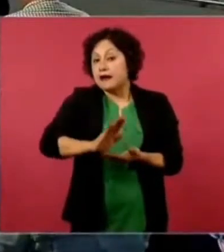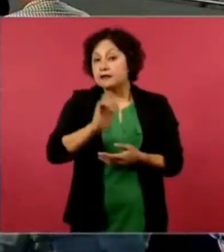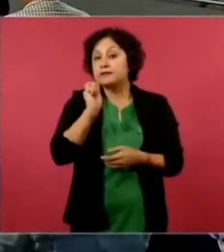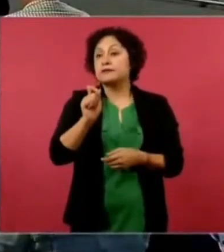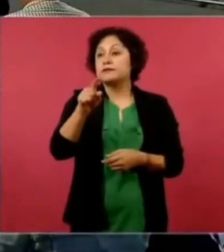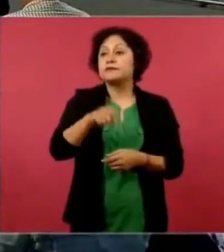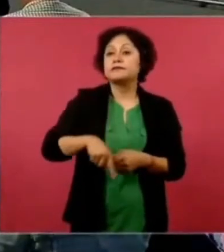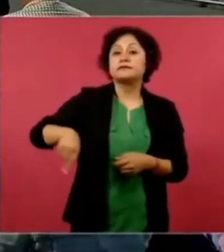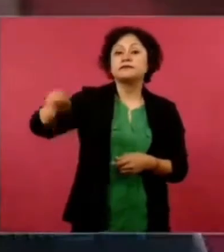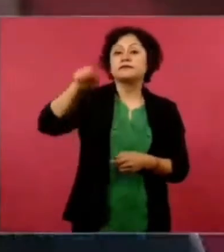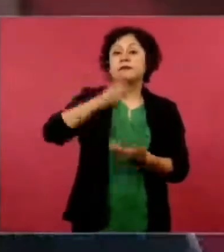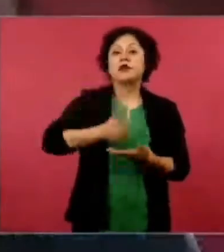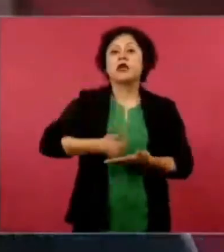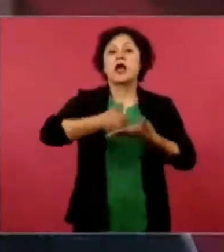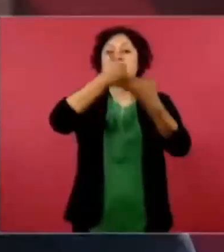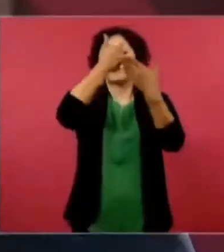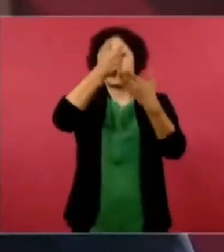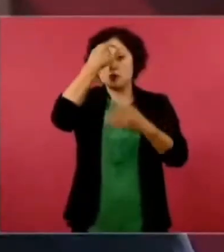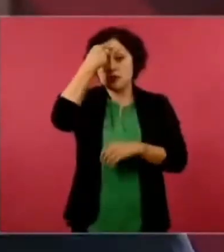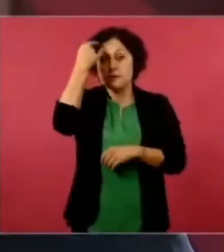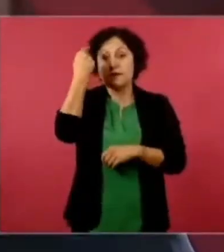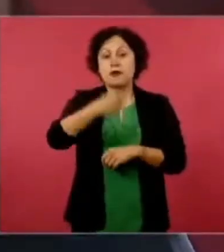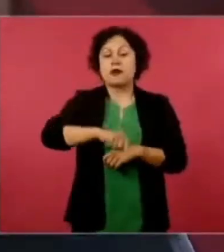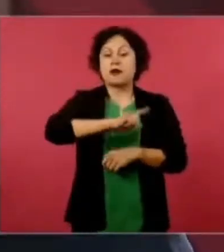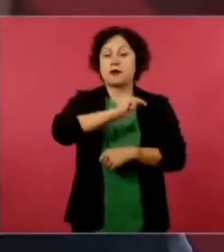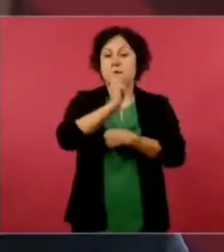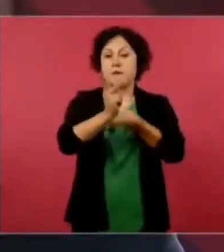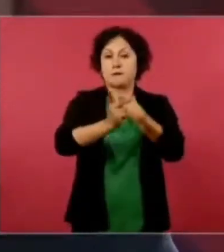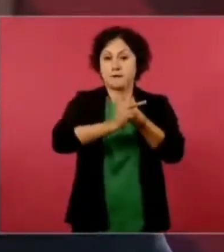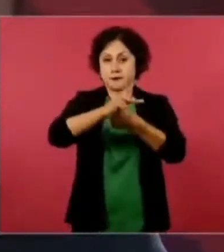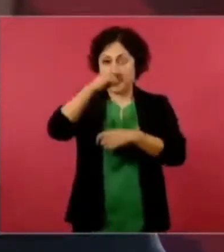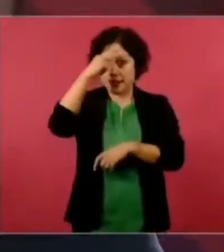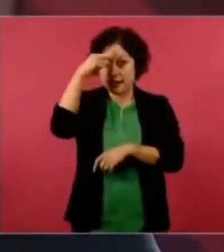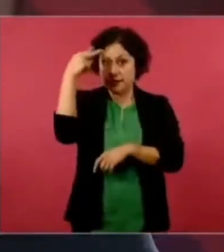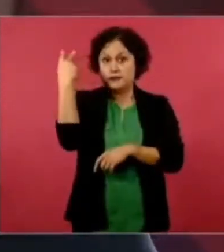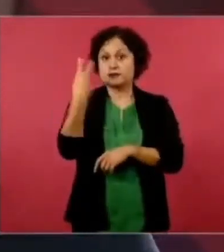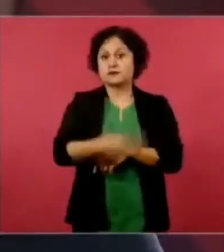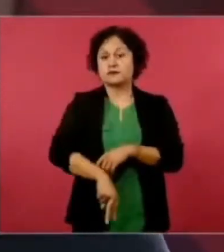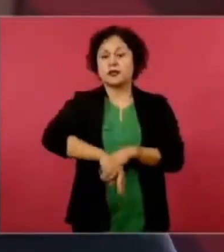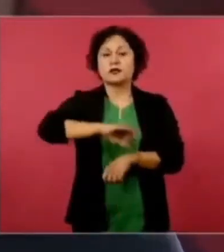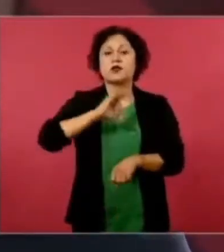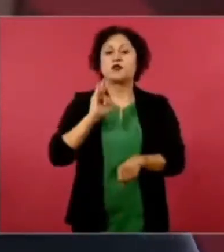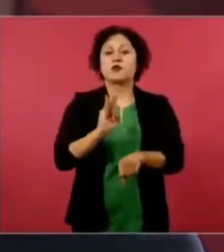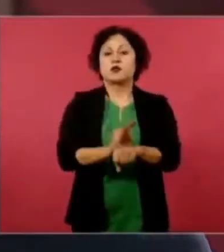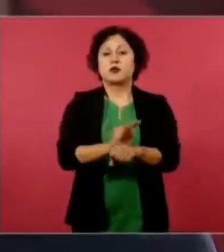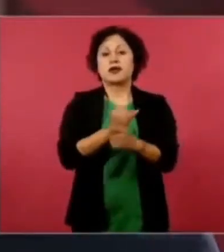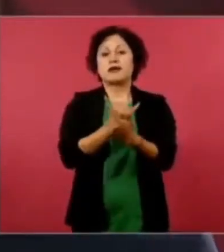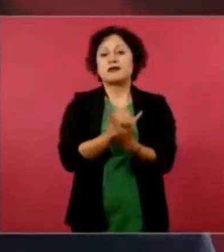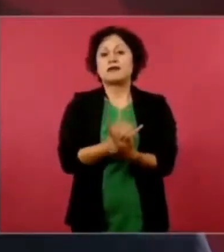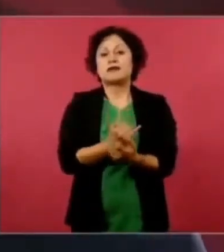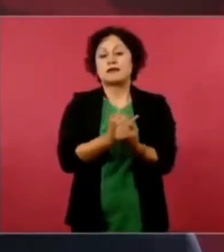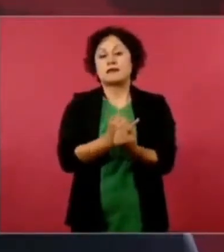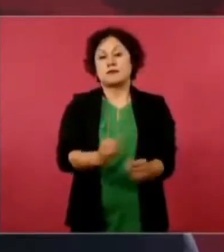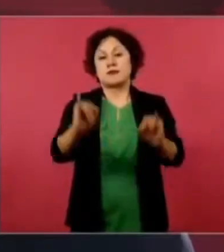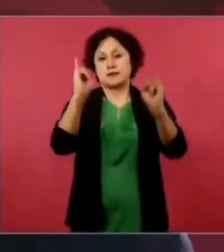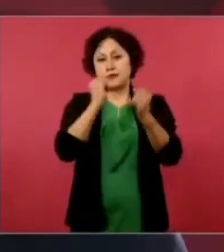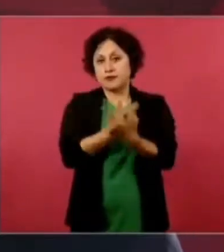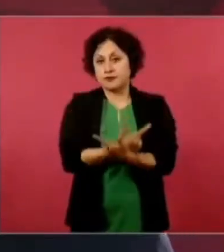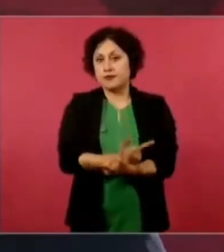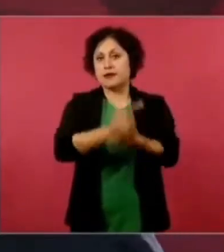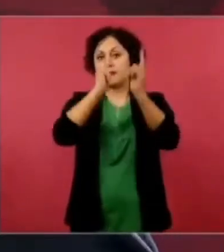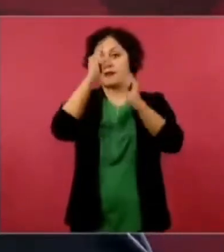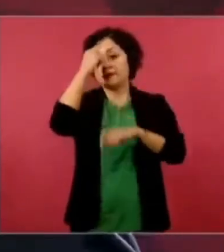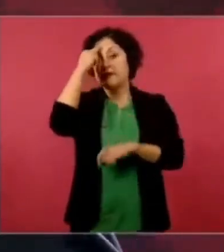a mantener a nuestro país de manera independiente, soberana, para que ningún gobierno